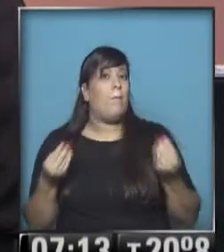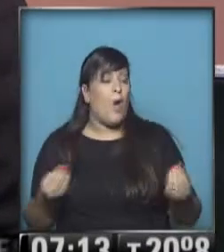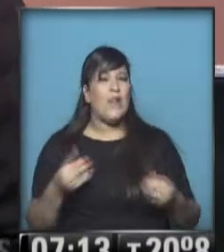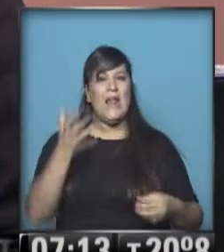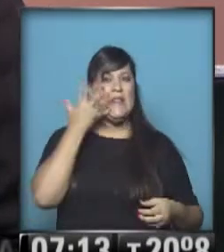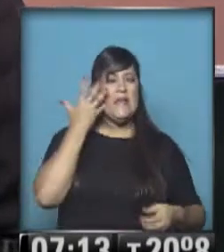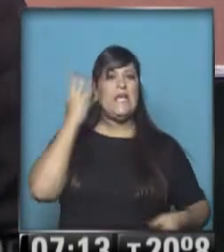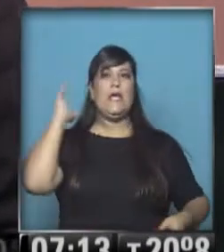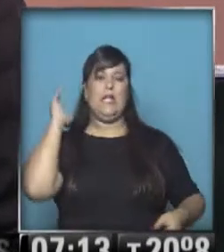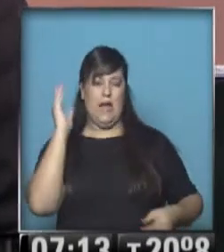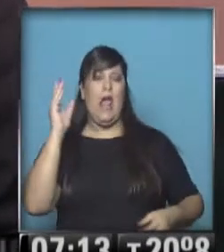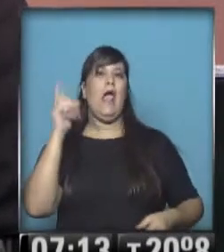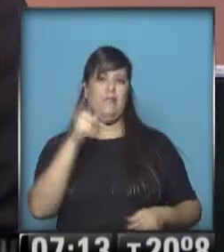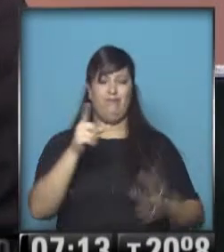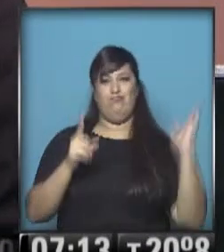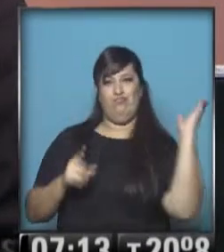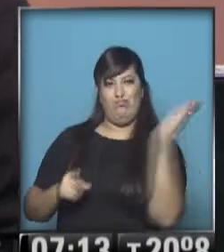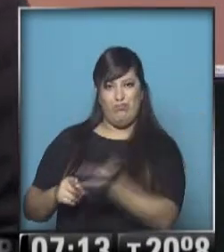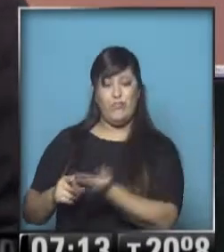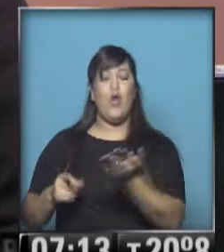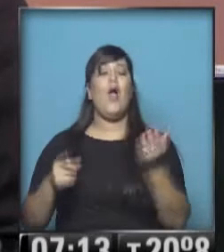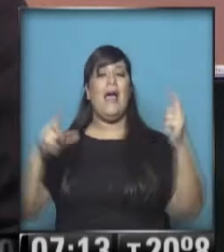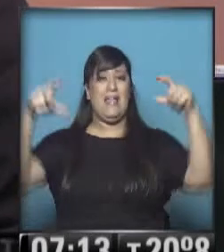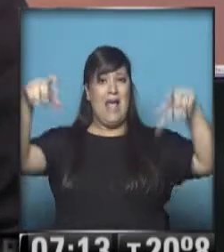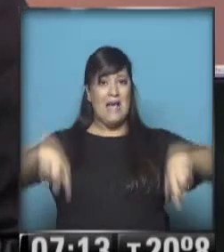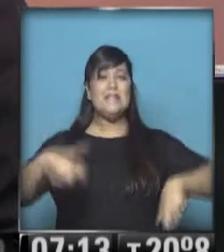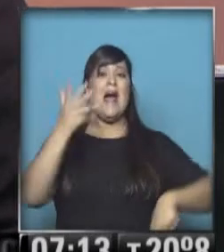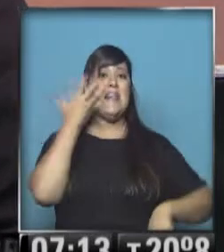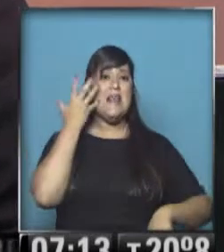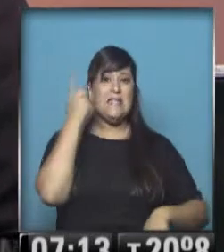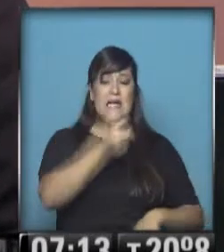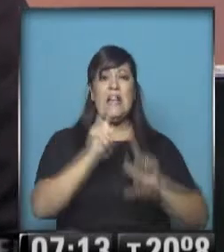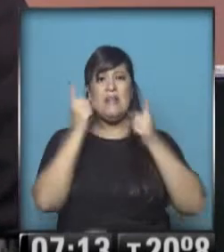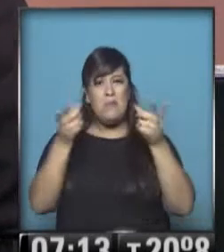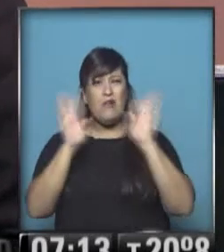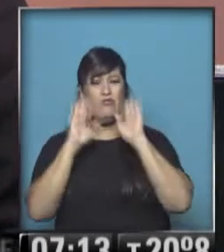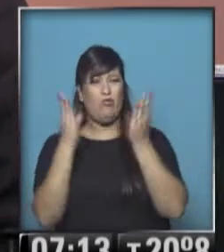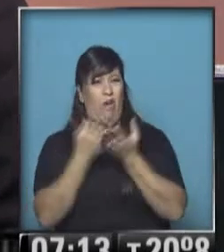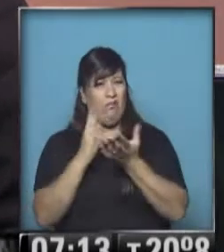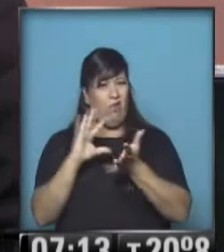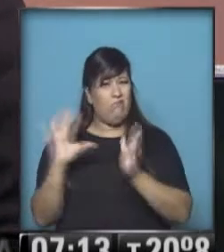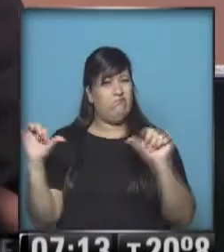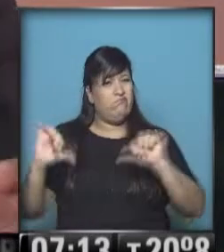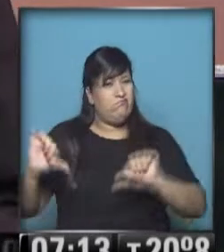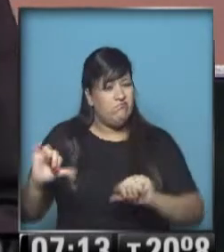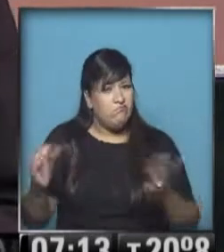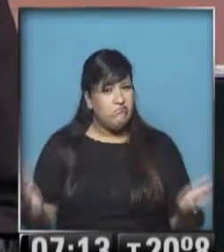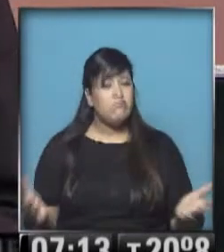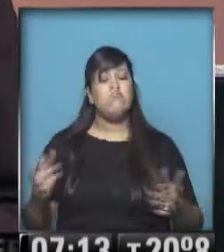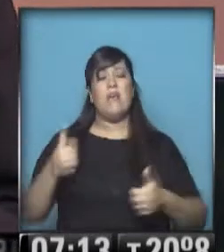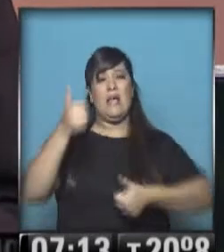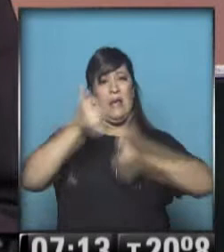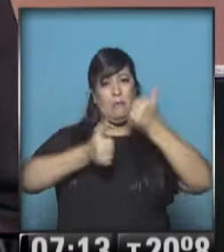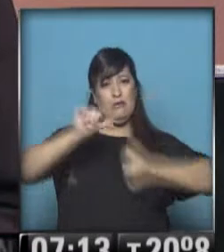Tigre, valga la redundancia. Jugaron en victoria y Estudiantes tiene un sabor bastante negativo. La situación de perder en el